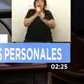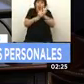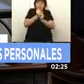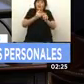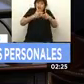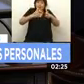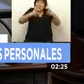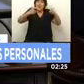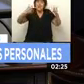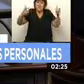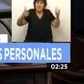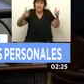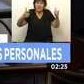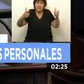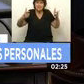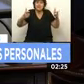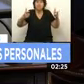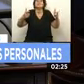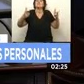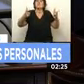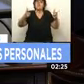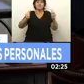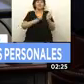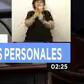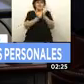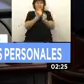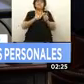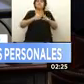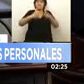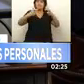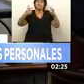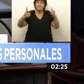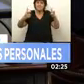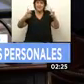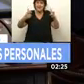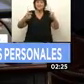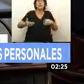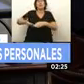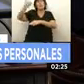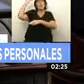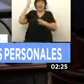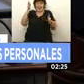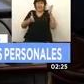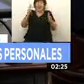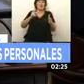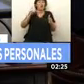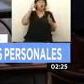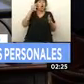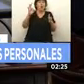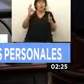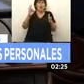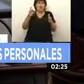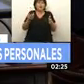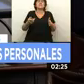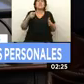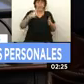el país habíamos logrado reindustrializar luego de lo que pasó durante la década de los 90 todo de